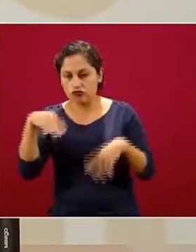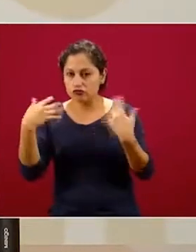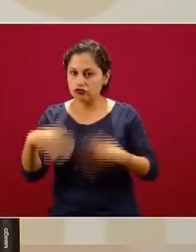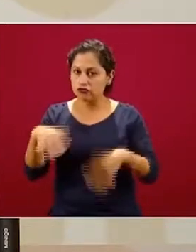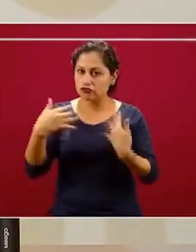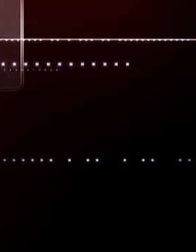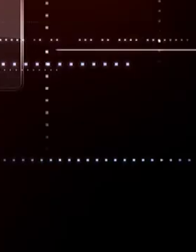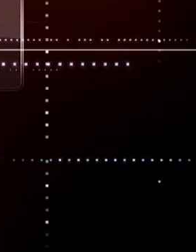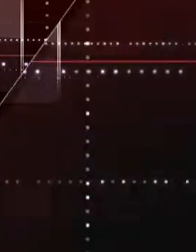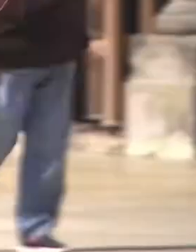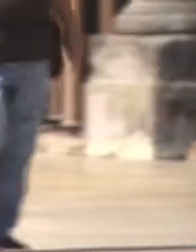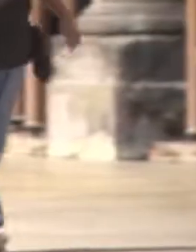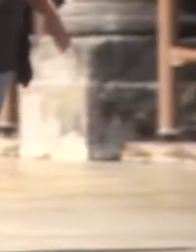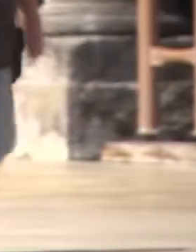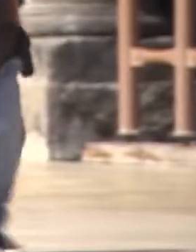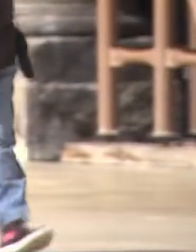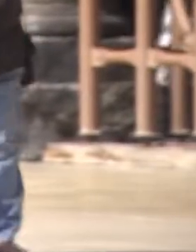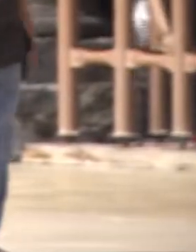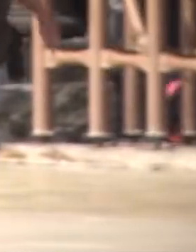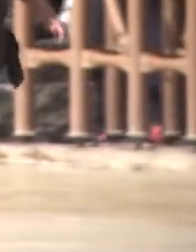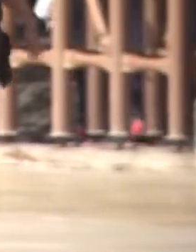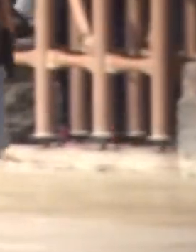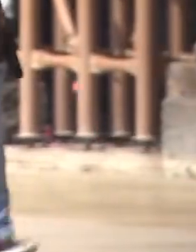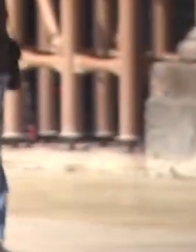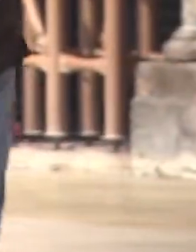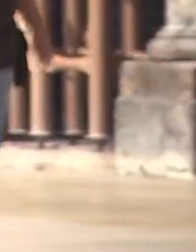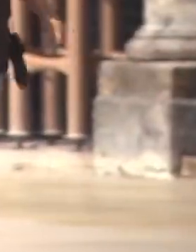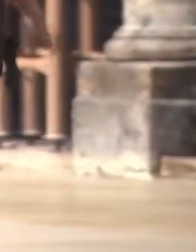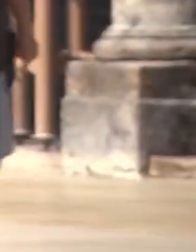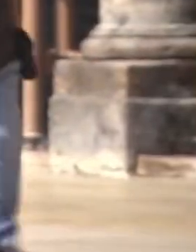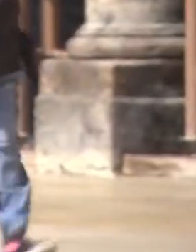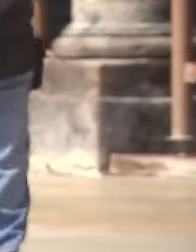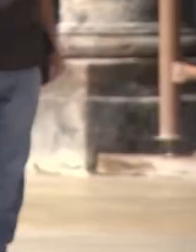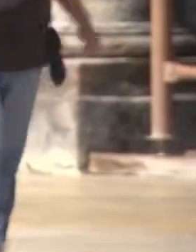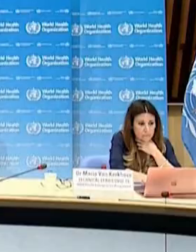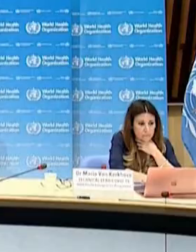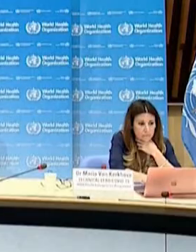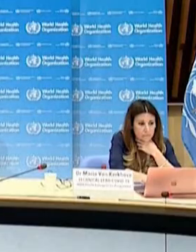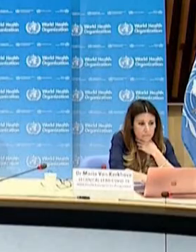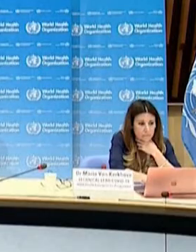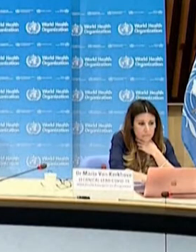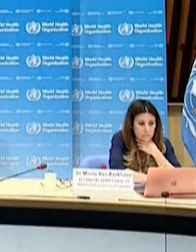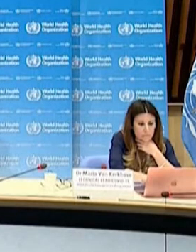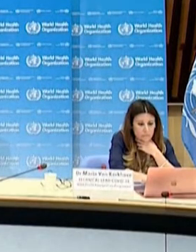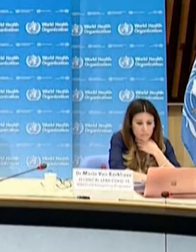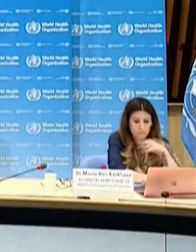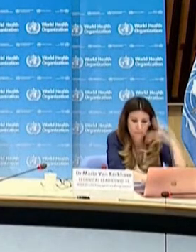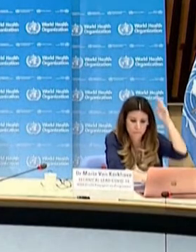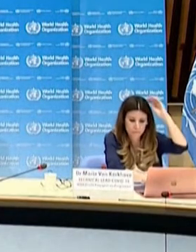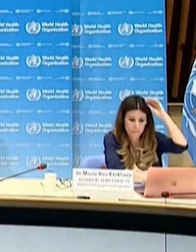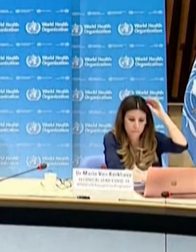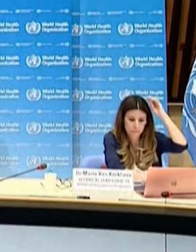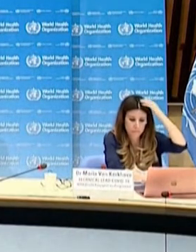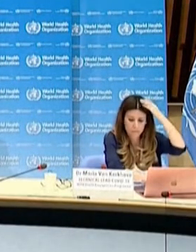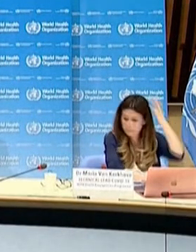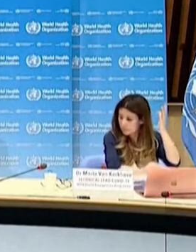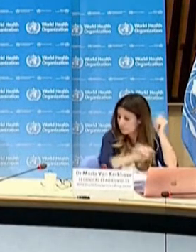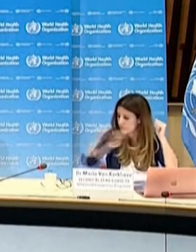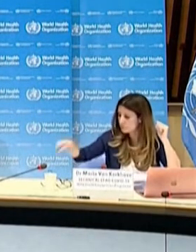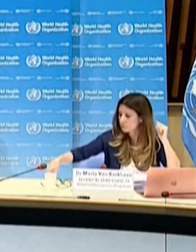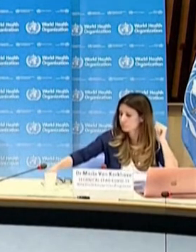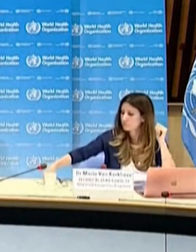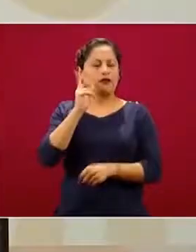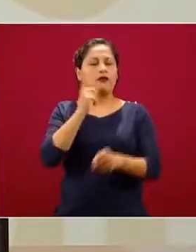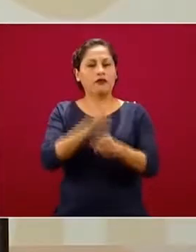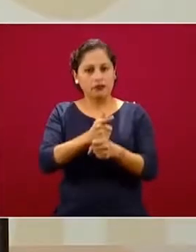60 mil. El desconfinamiento es demasiado acelerado en el país, advirtió la Organización Mundial de la Salud el 11 de julio.